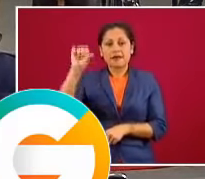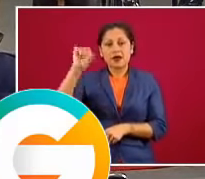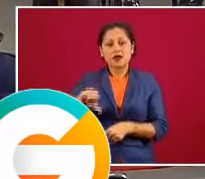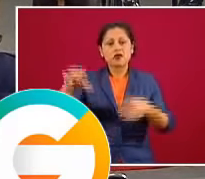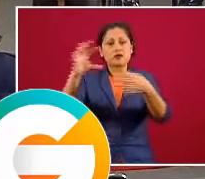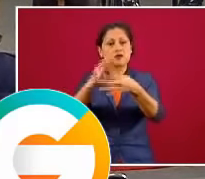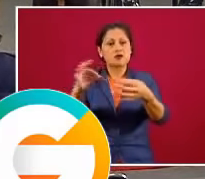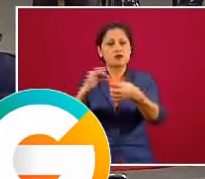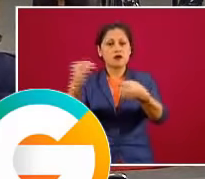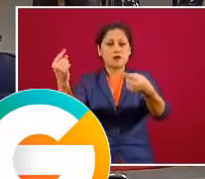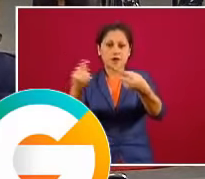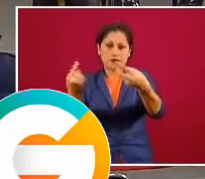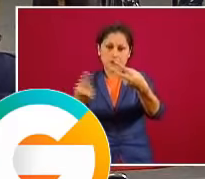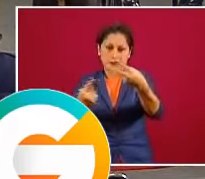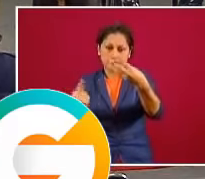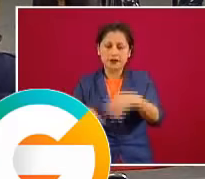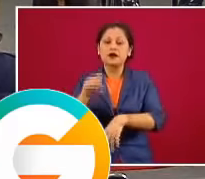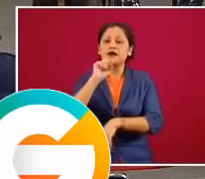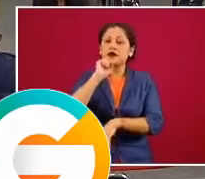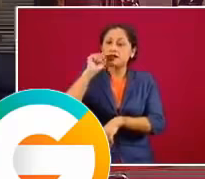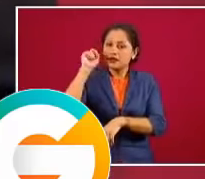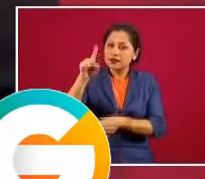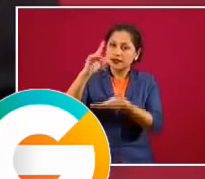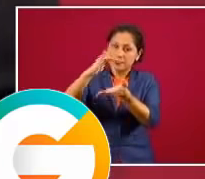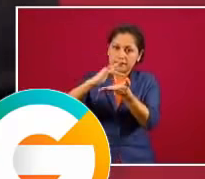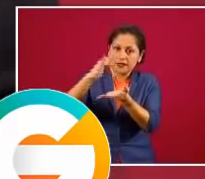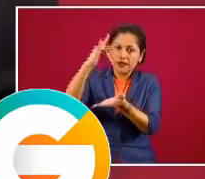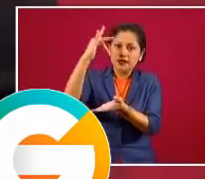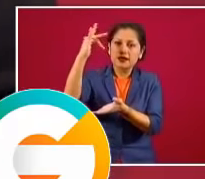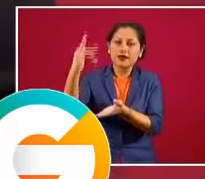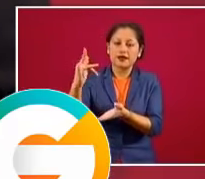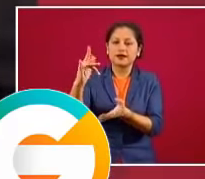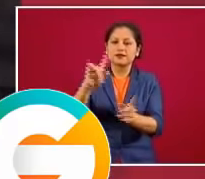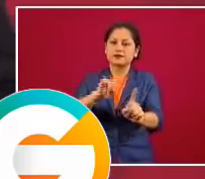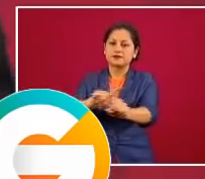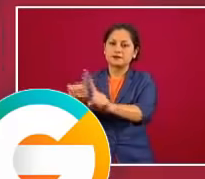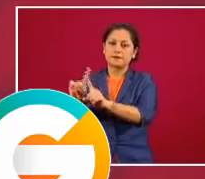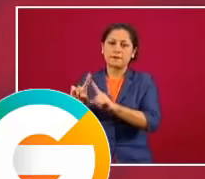agradecer mucho a medios de información